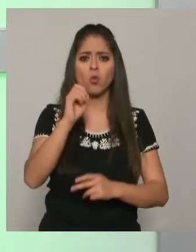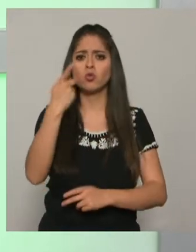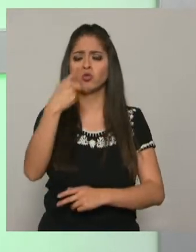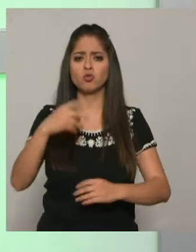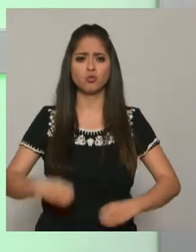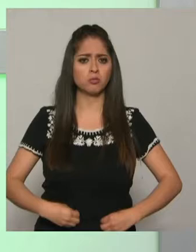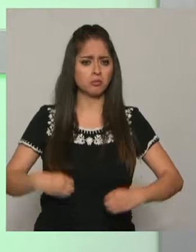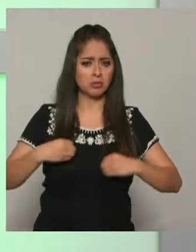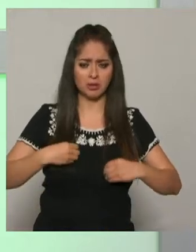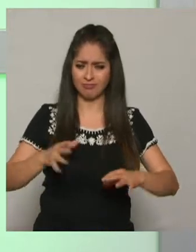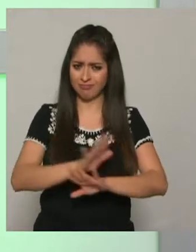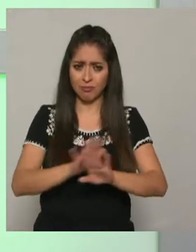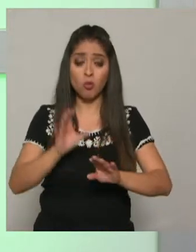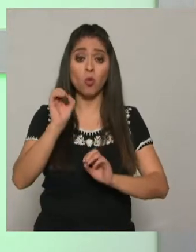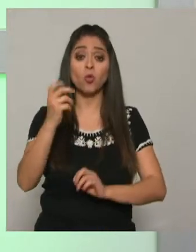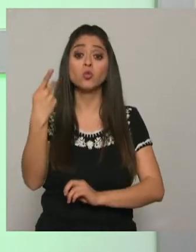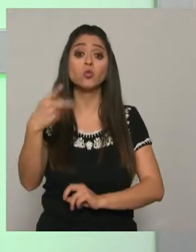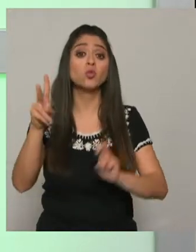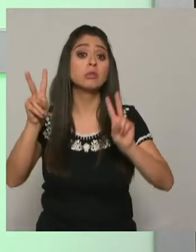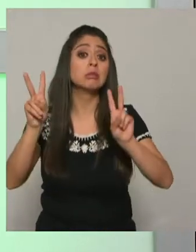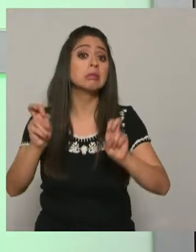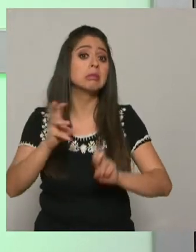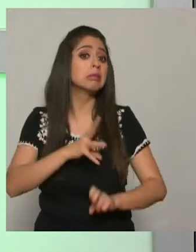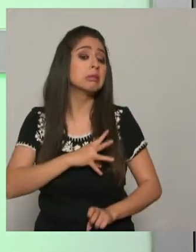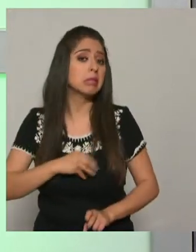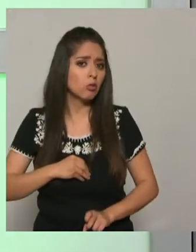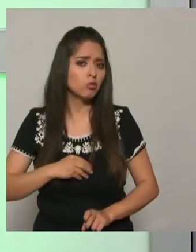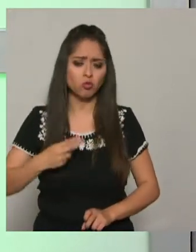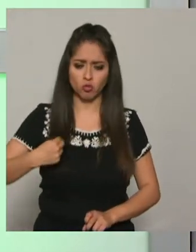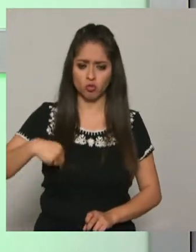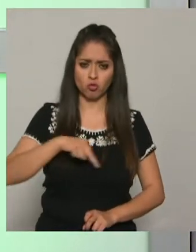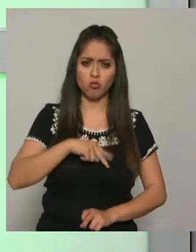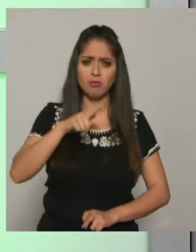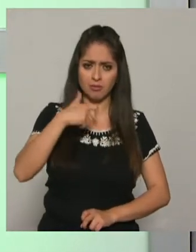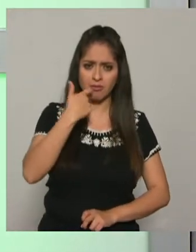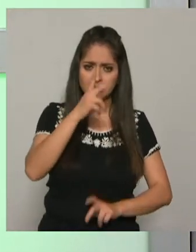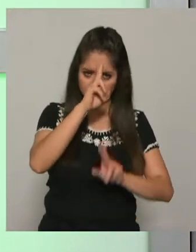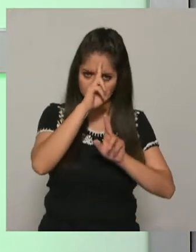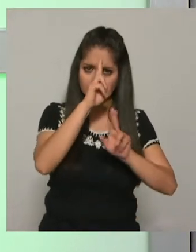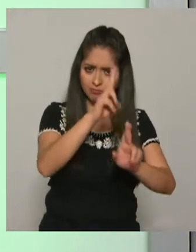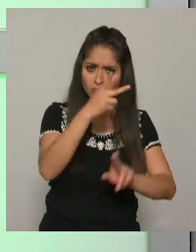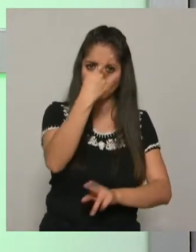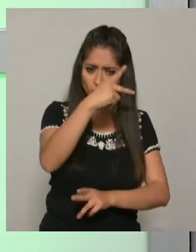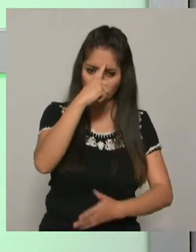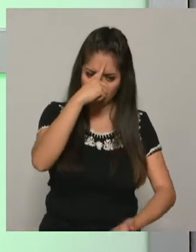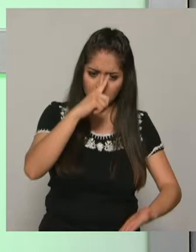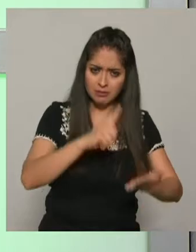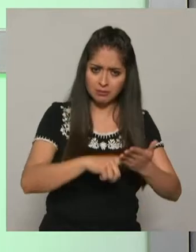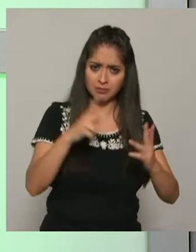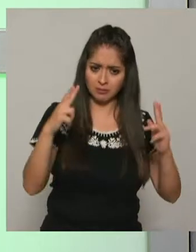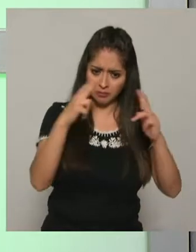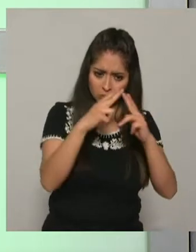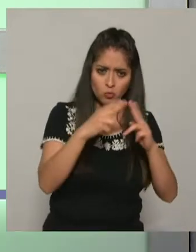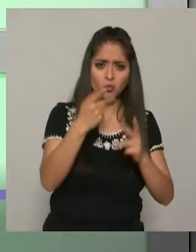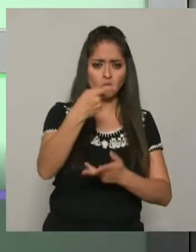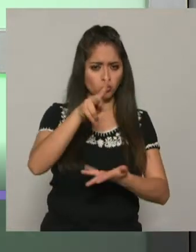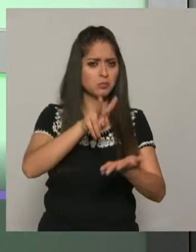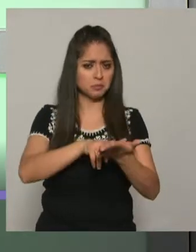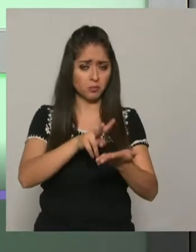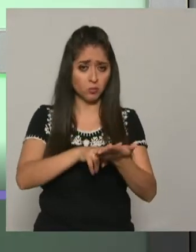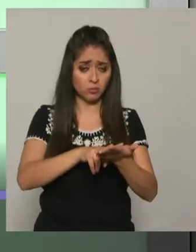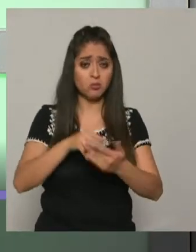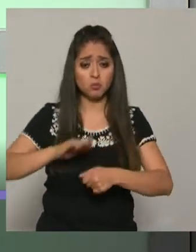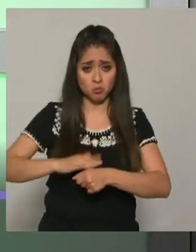que ver con sus hijos. Expresamos nuestro respeto a sus creencias religiosas y morales y por ello